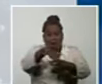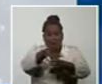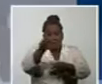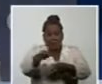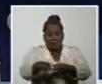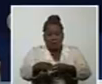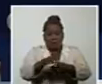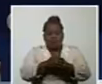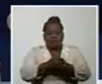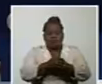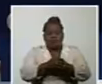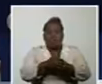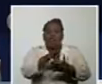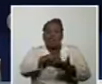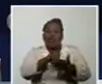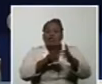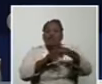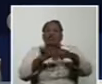Turiguano.